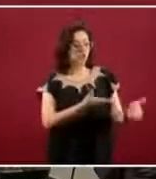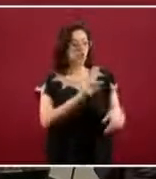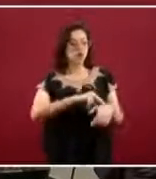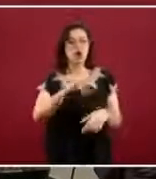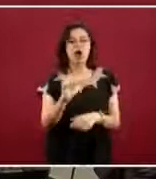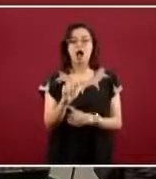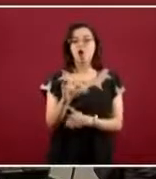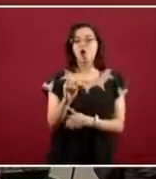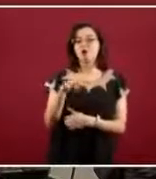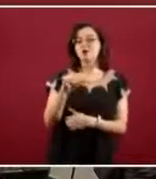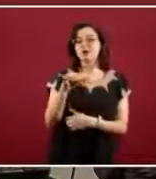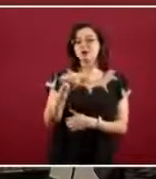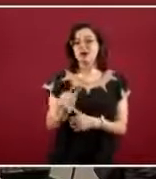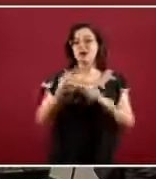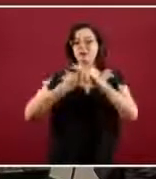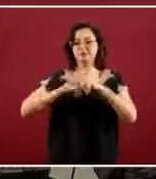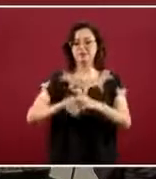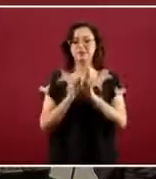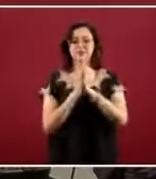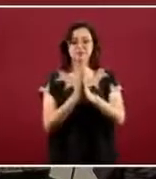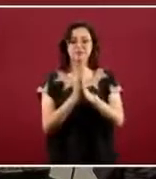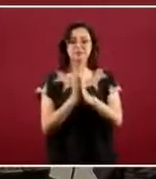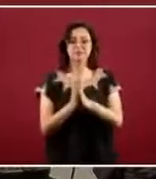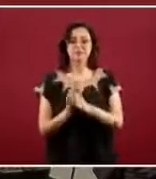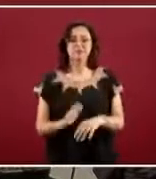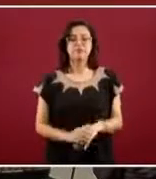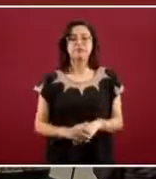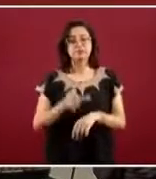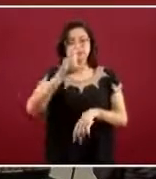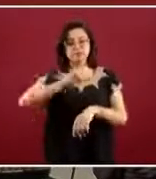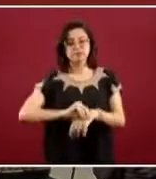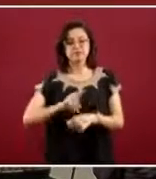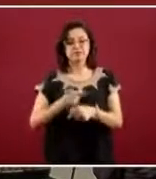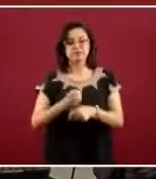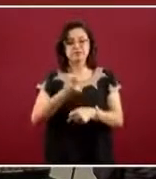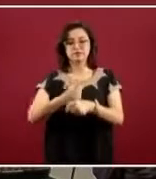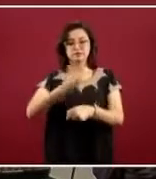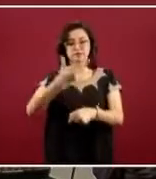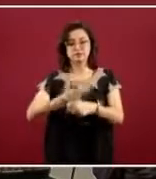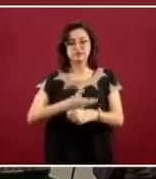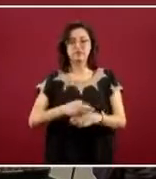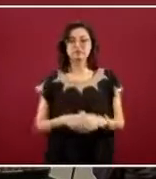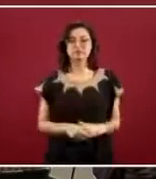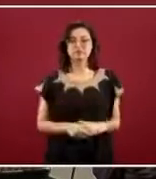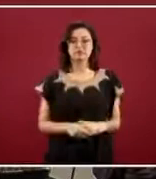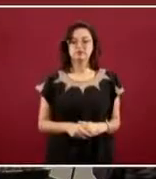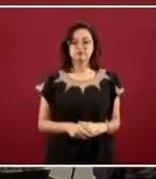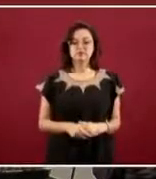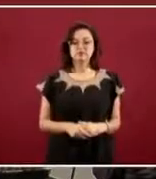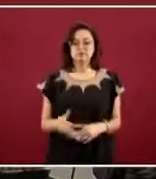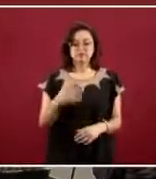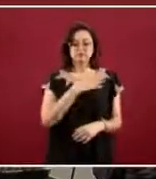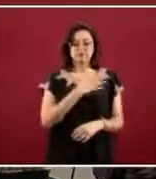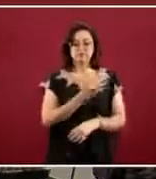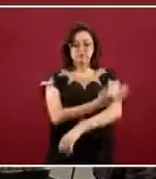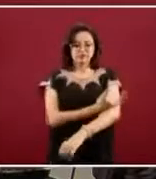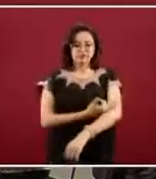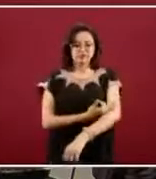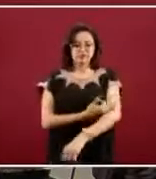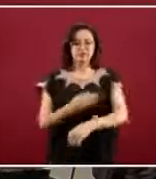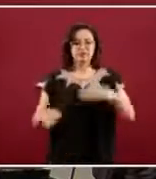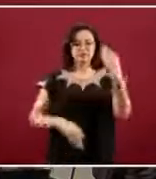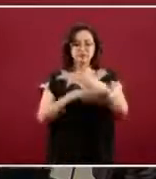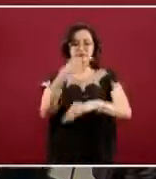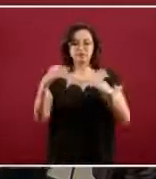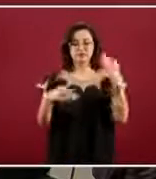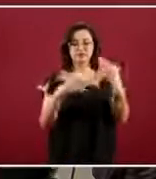empieza, por favor. Con su permiso, señor secretario. Buenas tardes con todas y